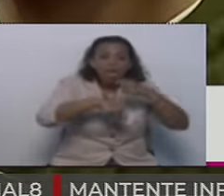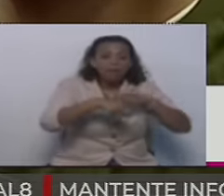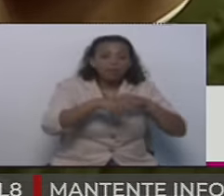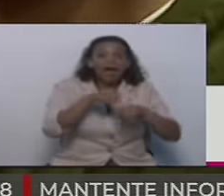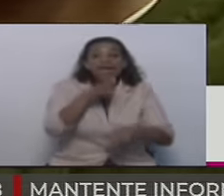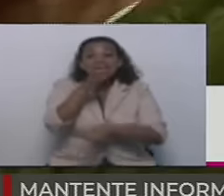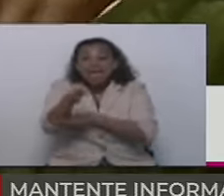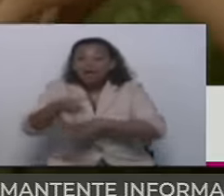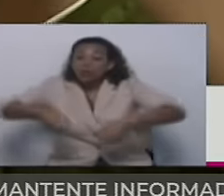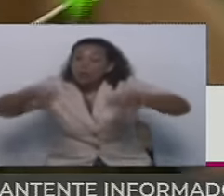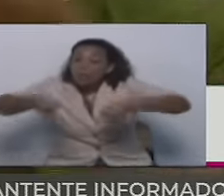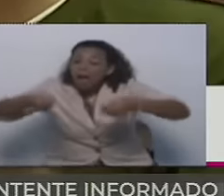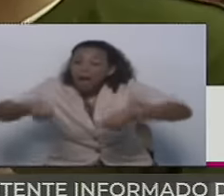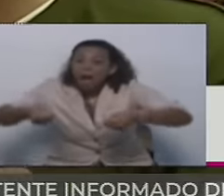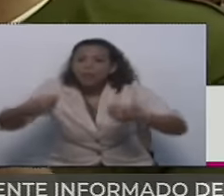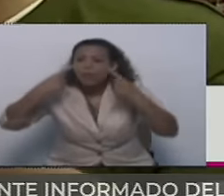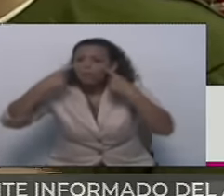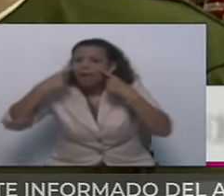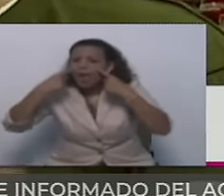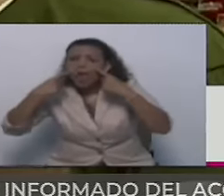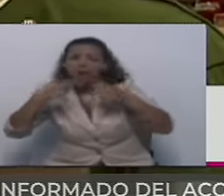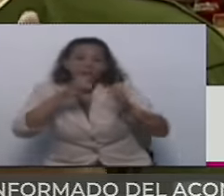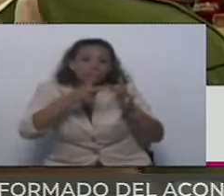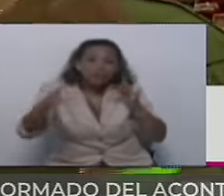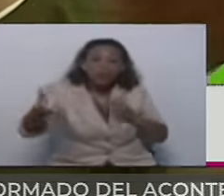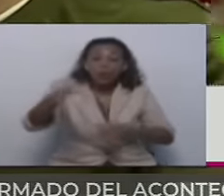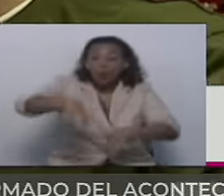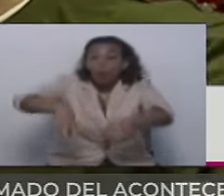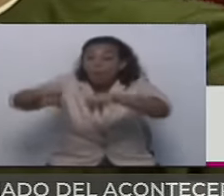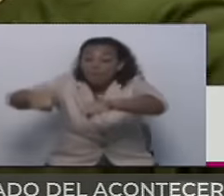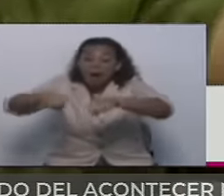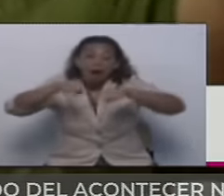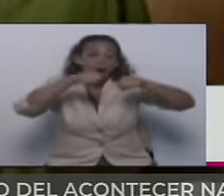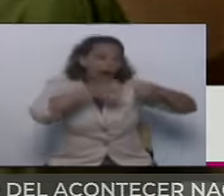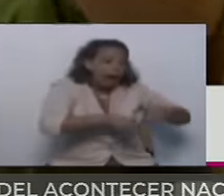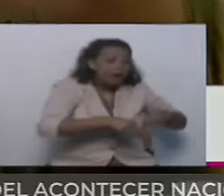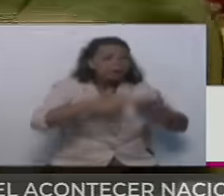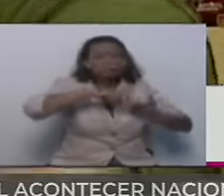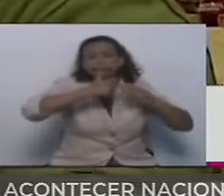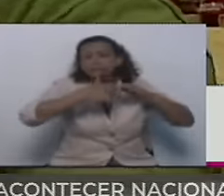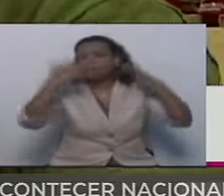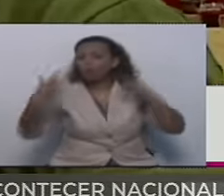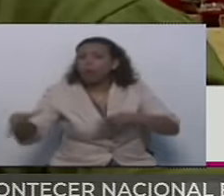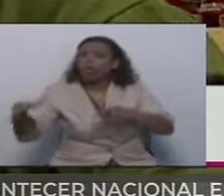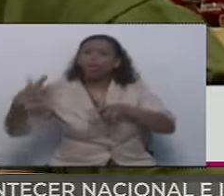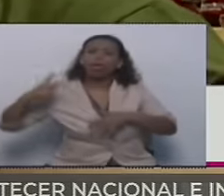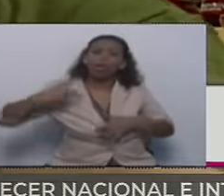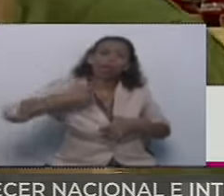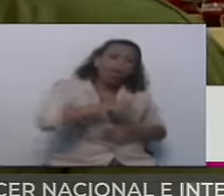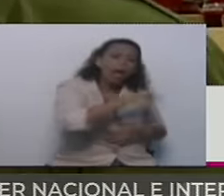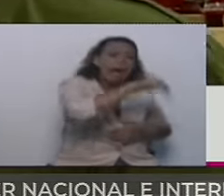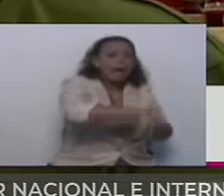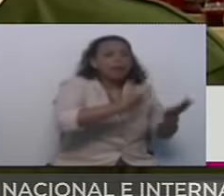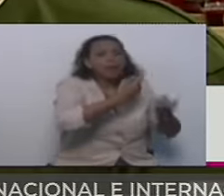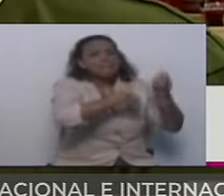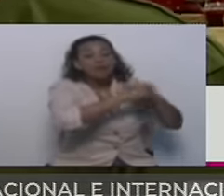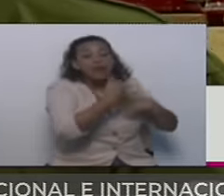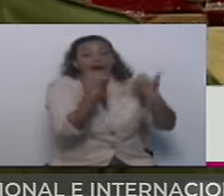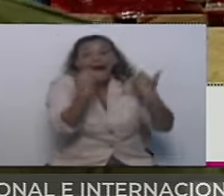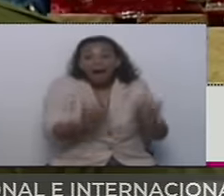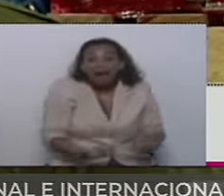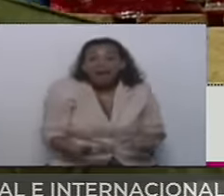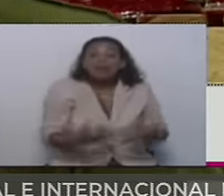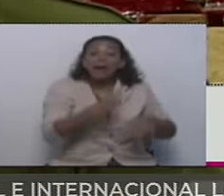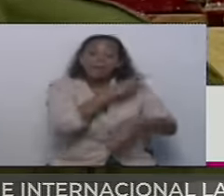los supermercados o hasta la red de distribución a buscar la mercancía, lo engorroso que es traerlo hasta el abasto, y que ahora a través de